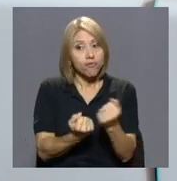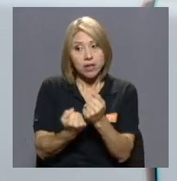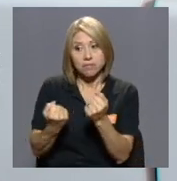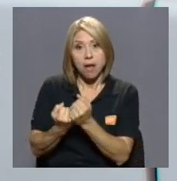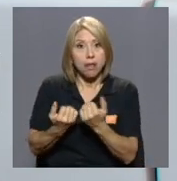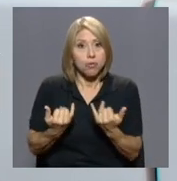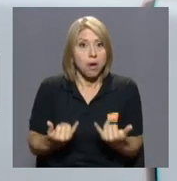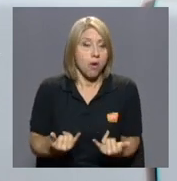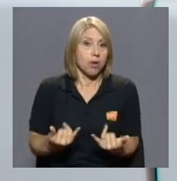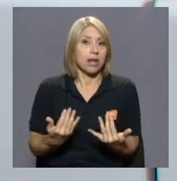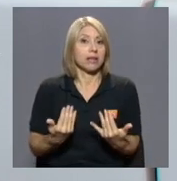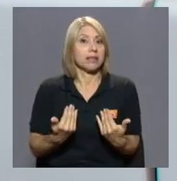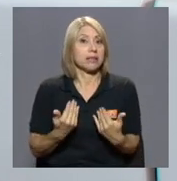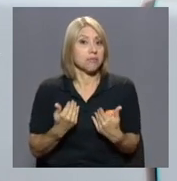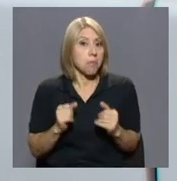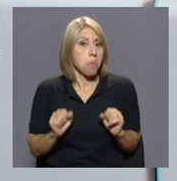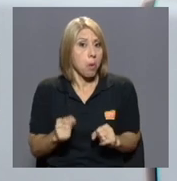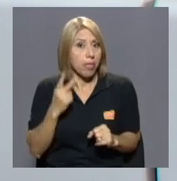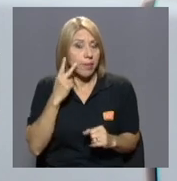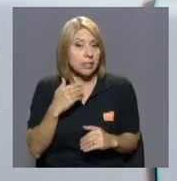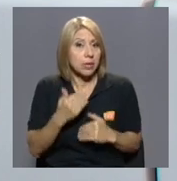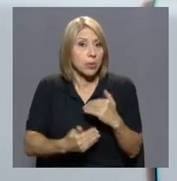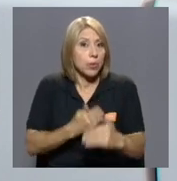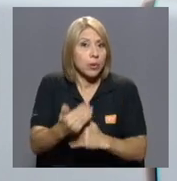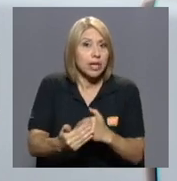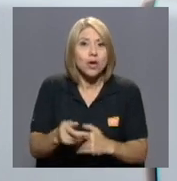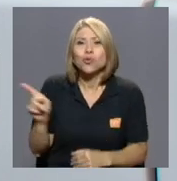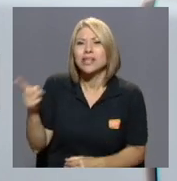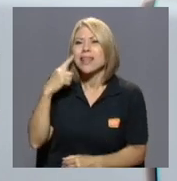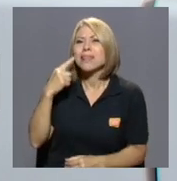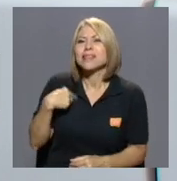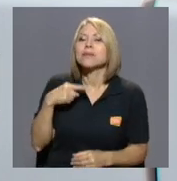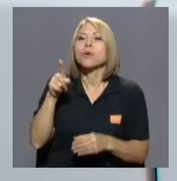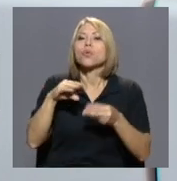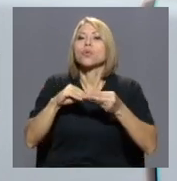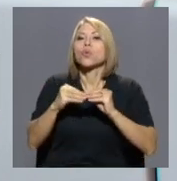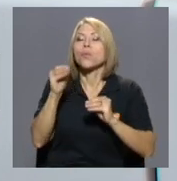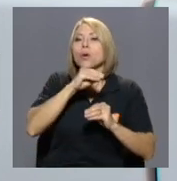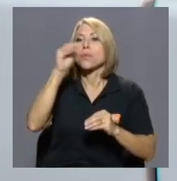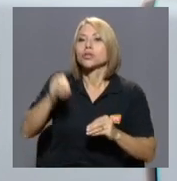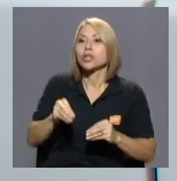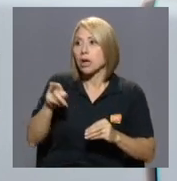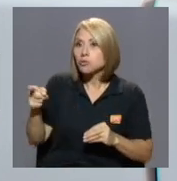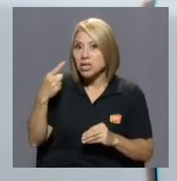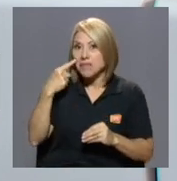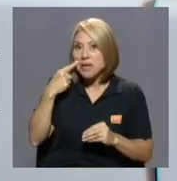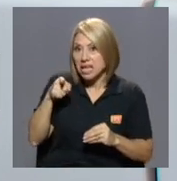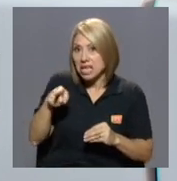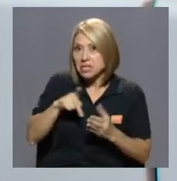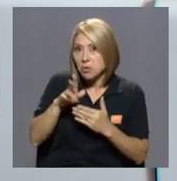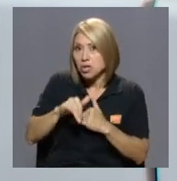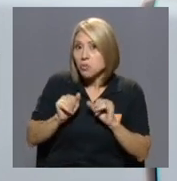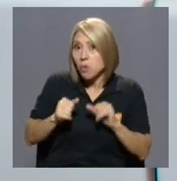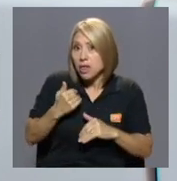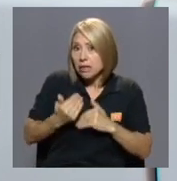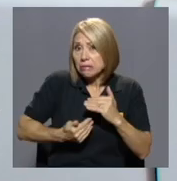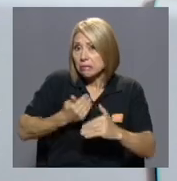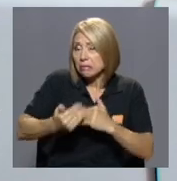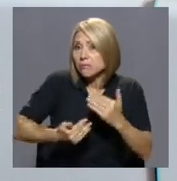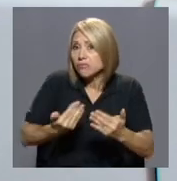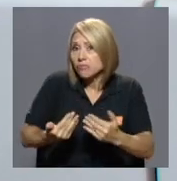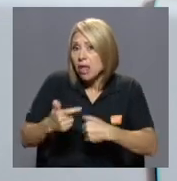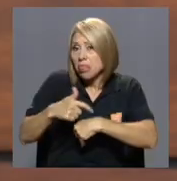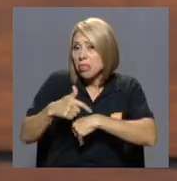viabilidad. Si usted me tuviese que dar un porcentaje, ¿qué viabilidad le ve en este momento histórico que estamos viviendo y que a tan largo plazo podemos